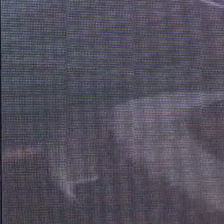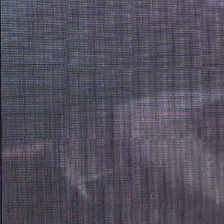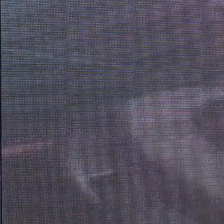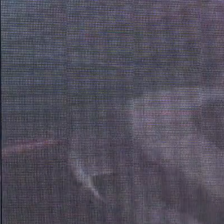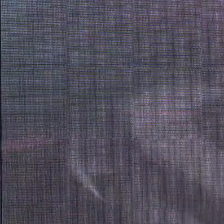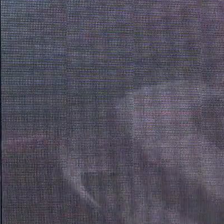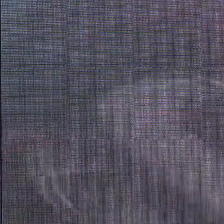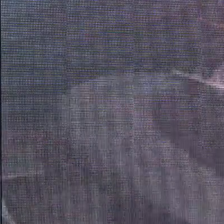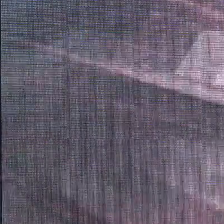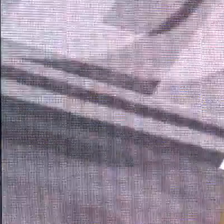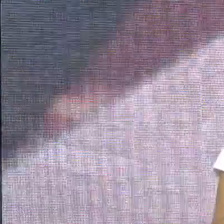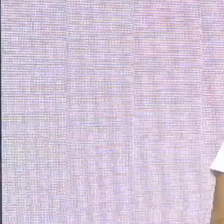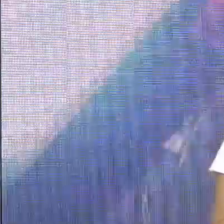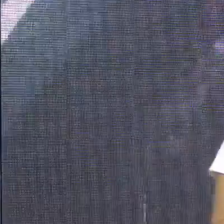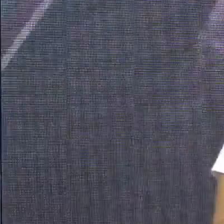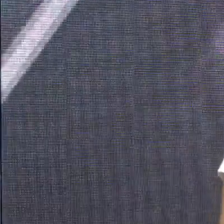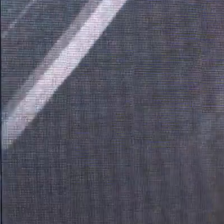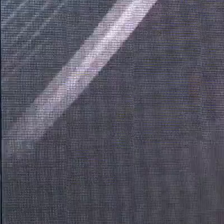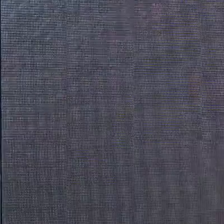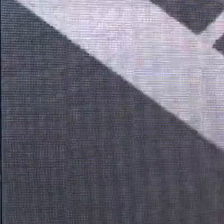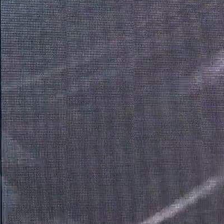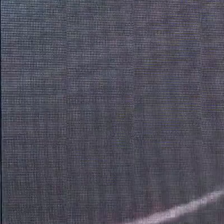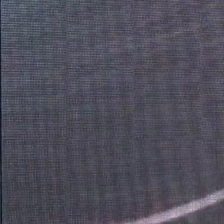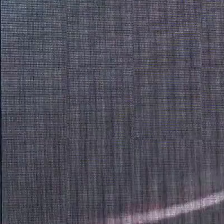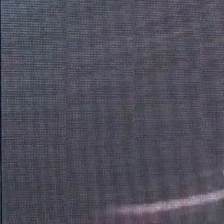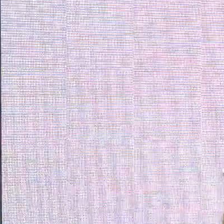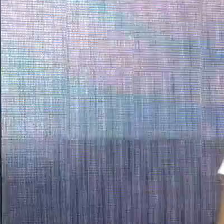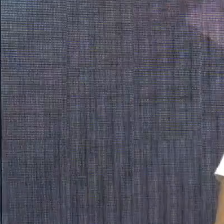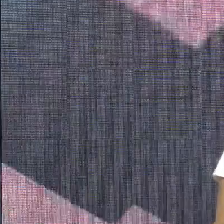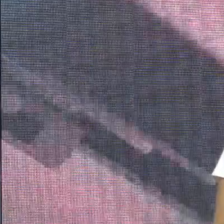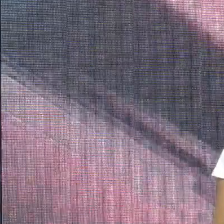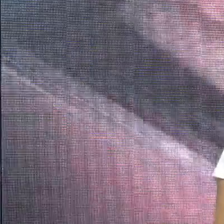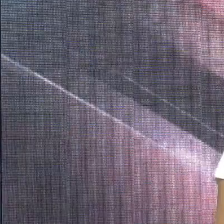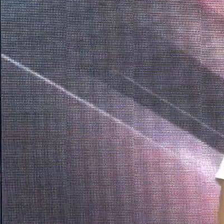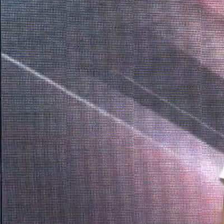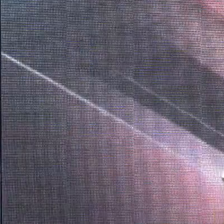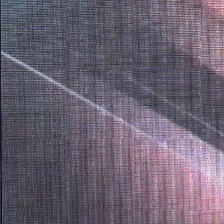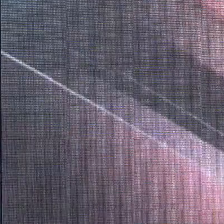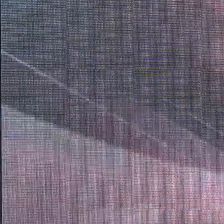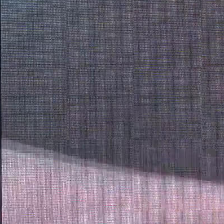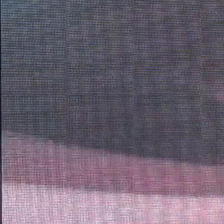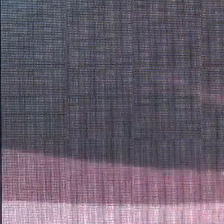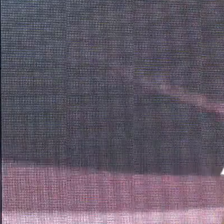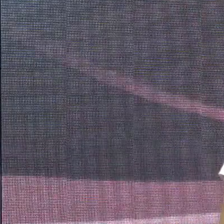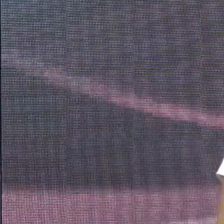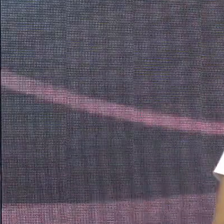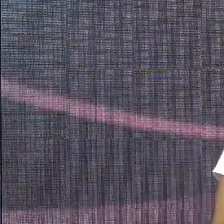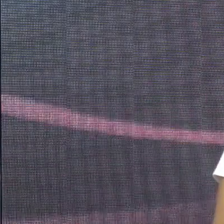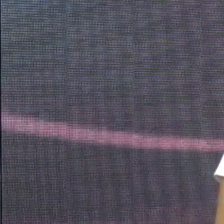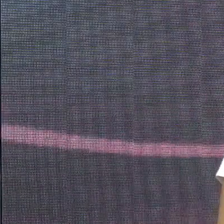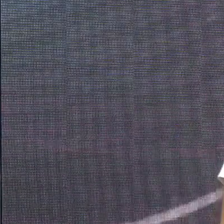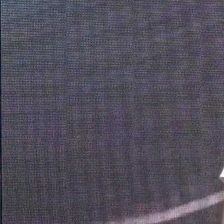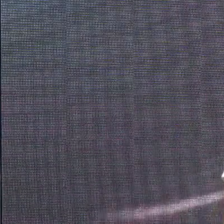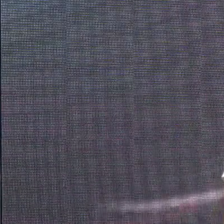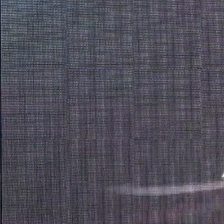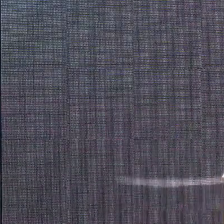Y queríamos conocer una nueva modalidad de becas que se van a otorgar de parte de la Dirección de